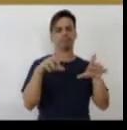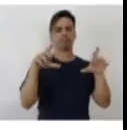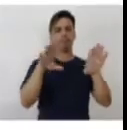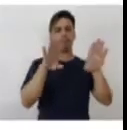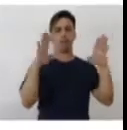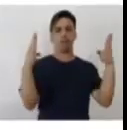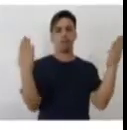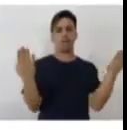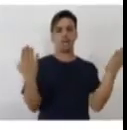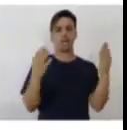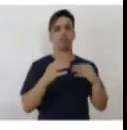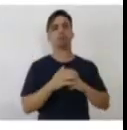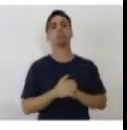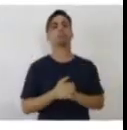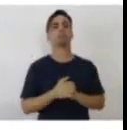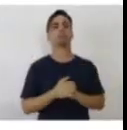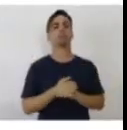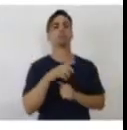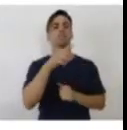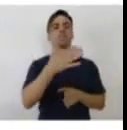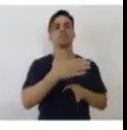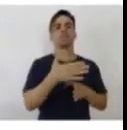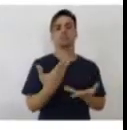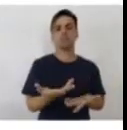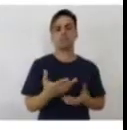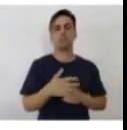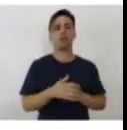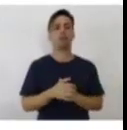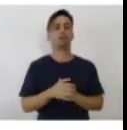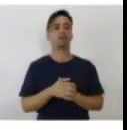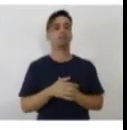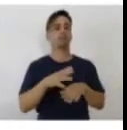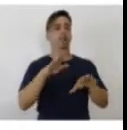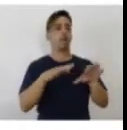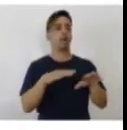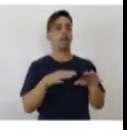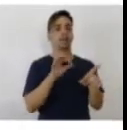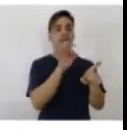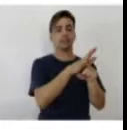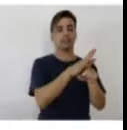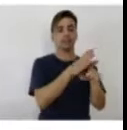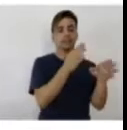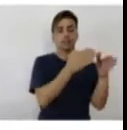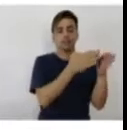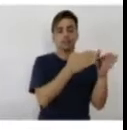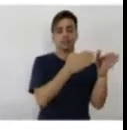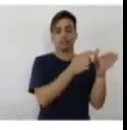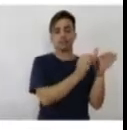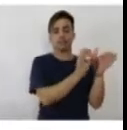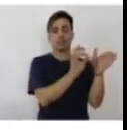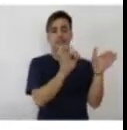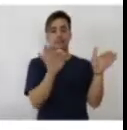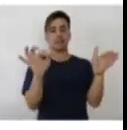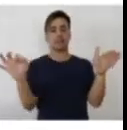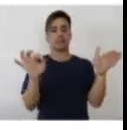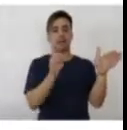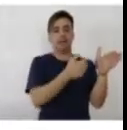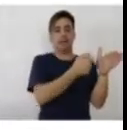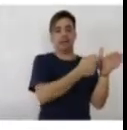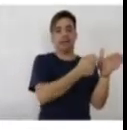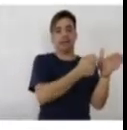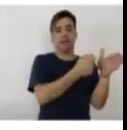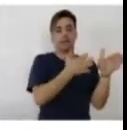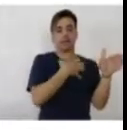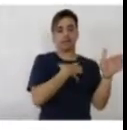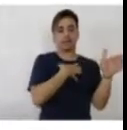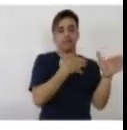semiabierto. En este caso, estamos diciendo que uno de los extremos pertenece al intervalo, en el caso del extremo A,